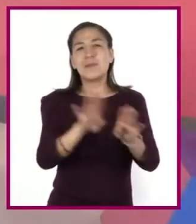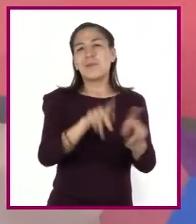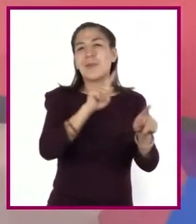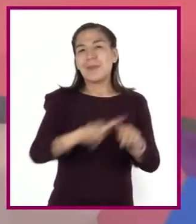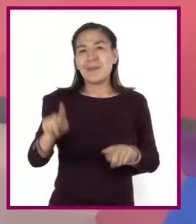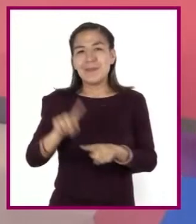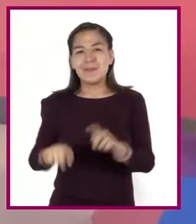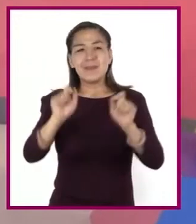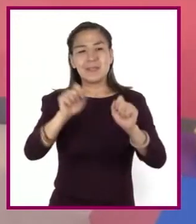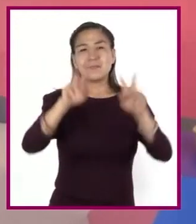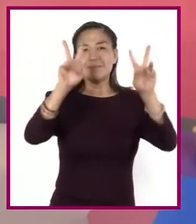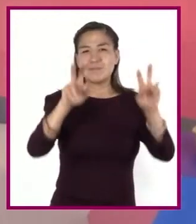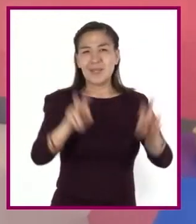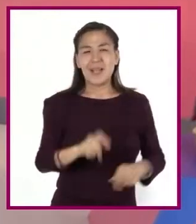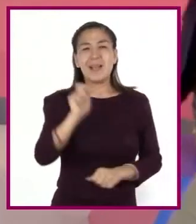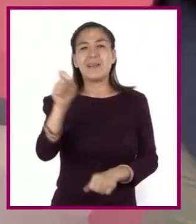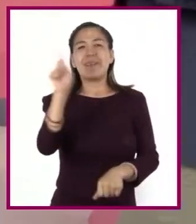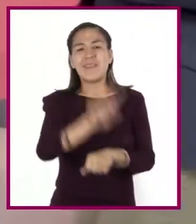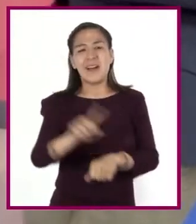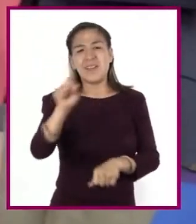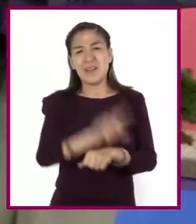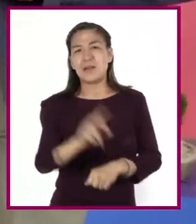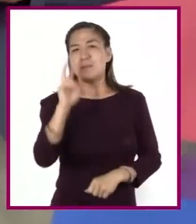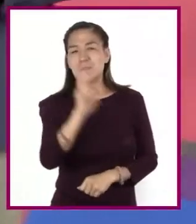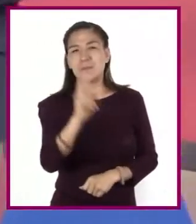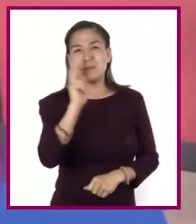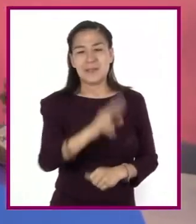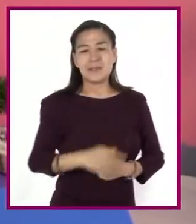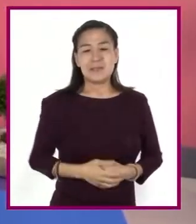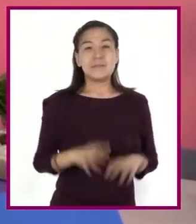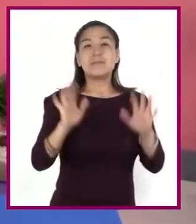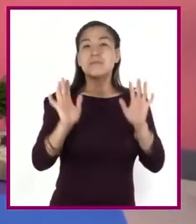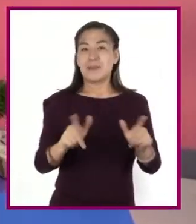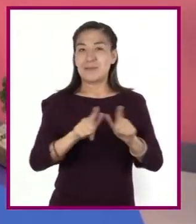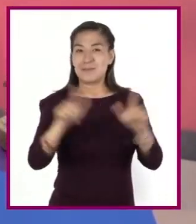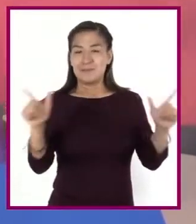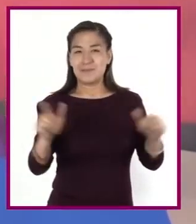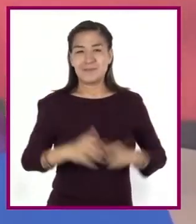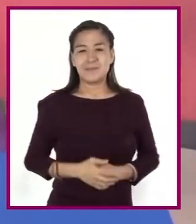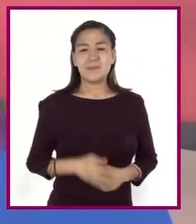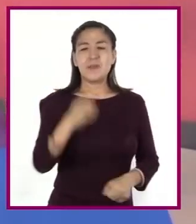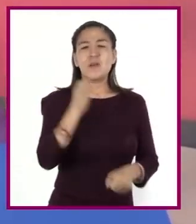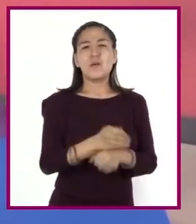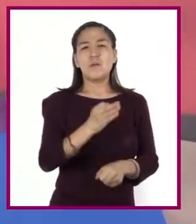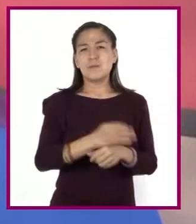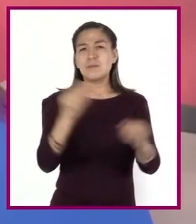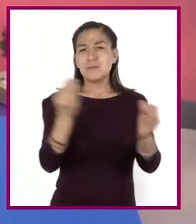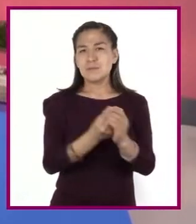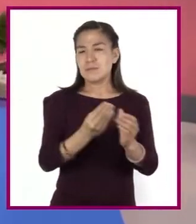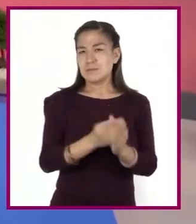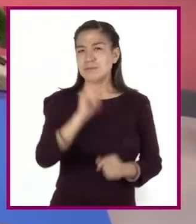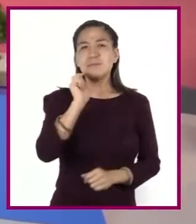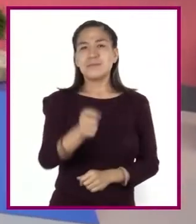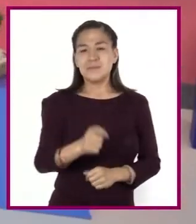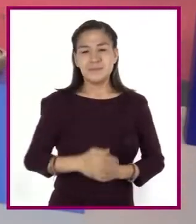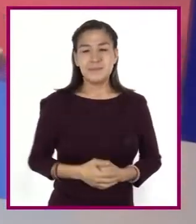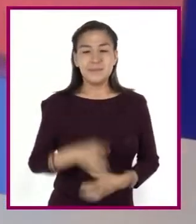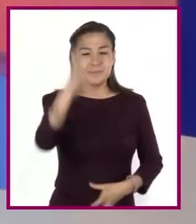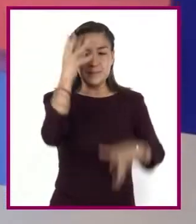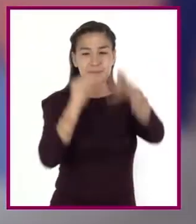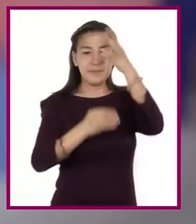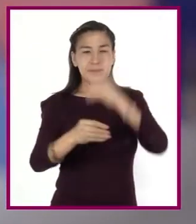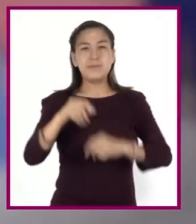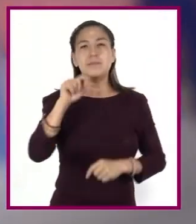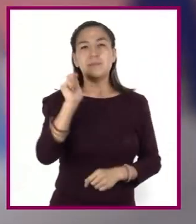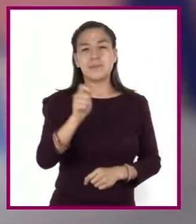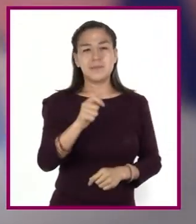diferentes textos de los que día a día se nos presentan. ¿Listas y listos? En esta sesión trabajaremos con el aprendizaje